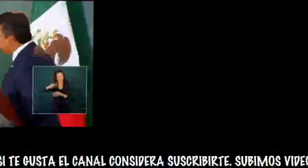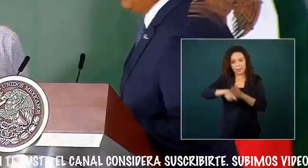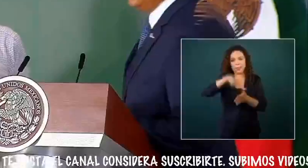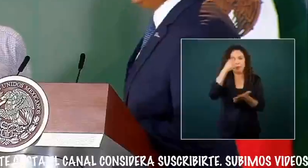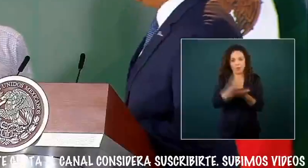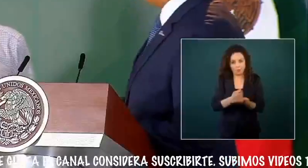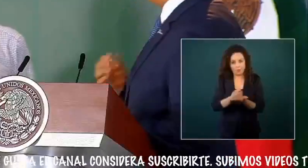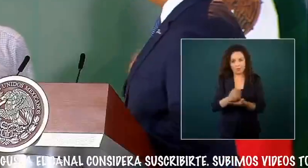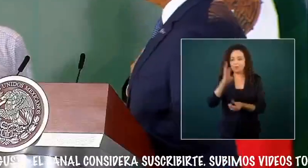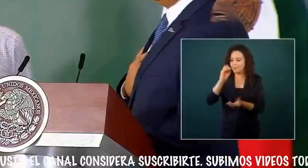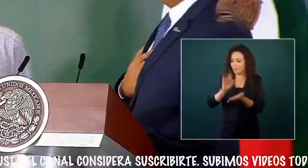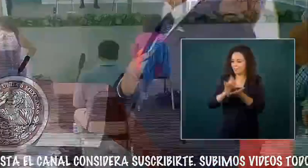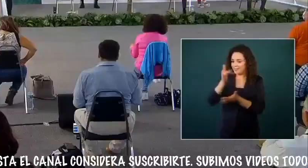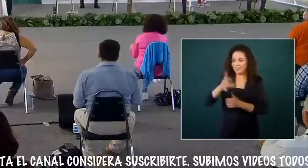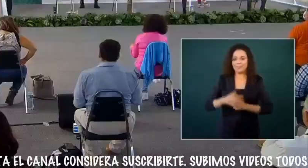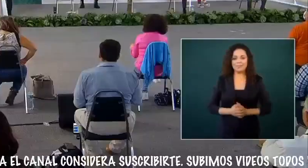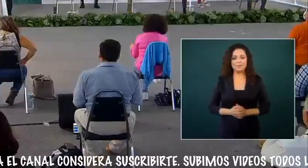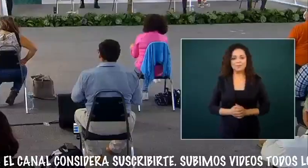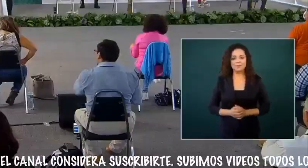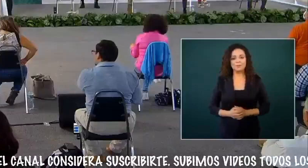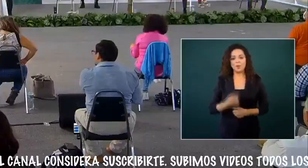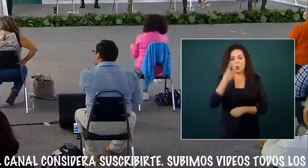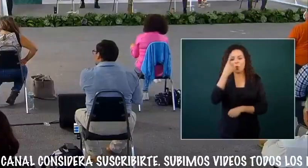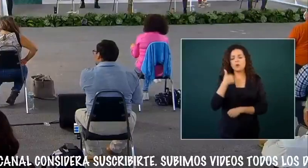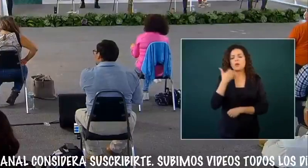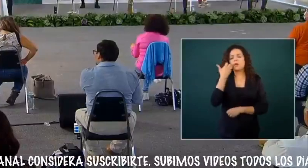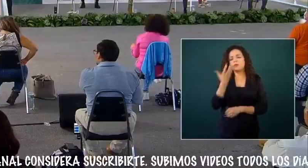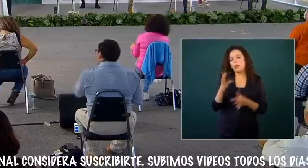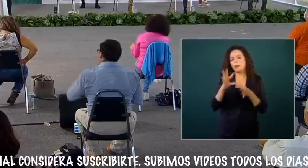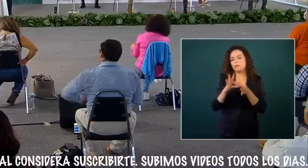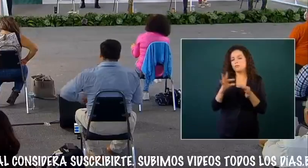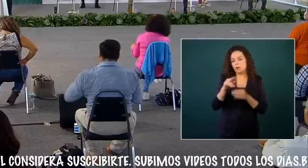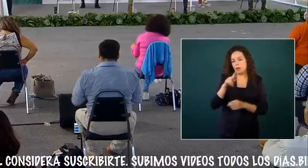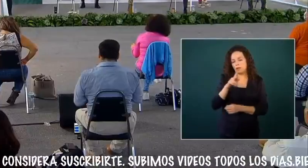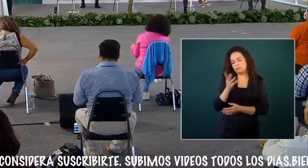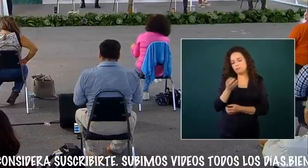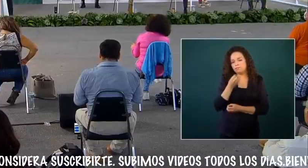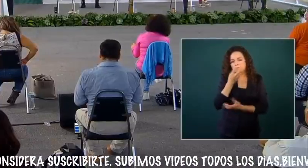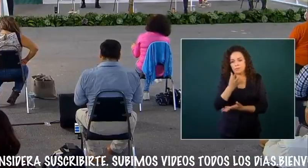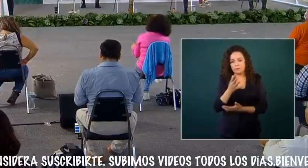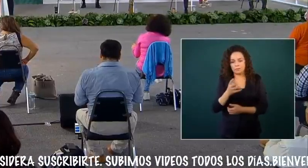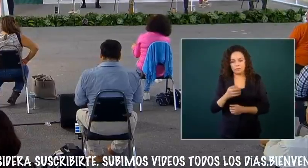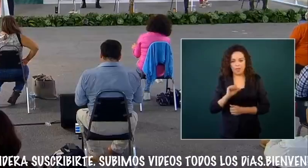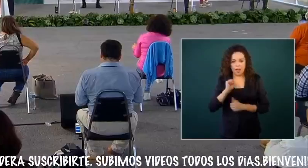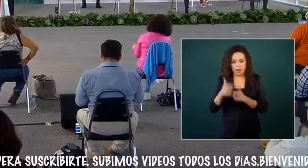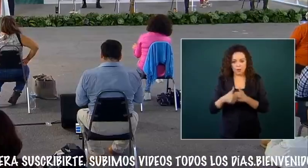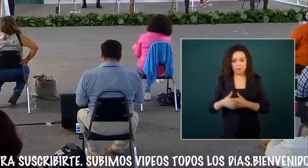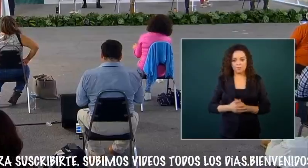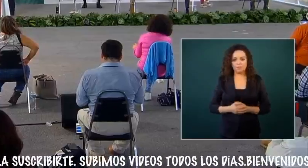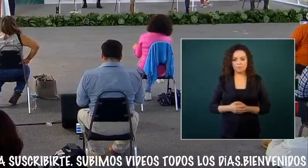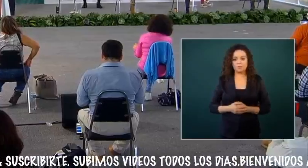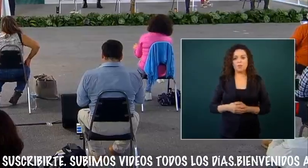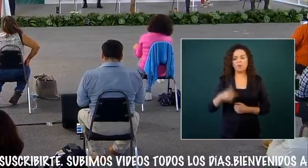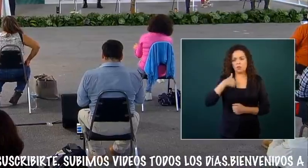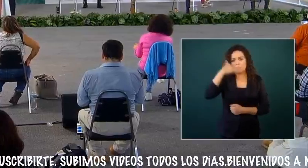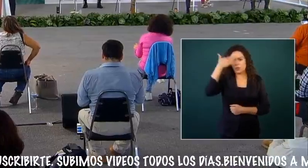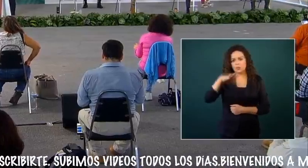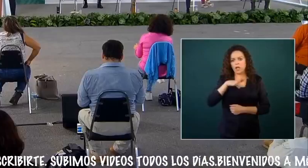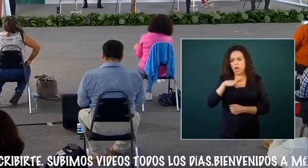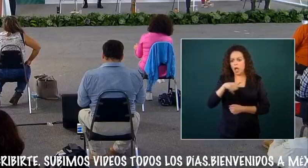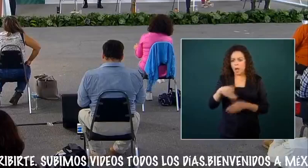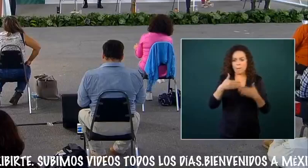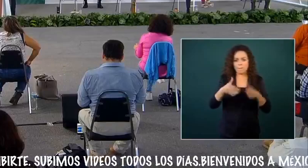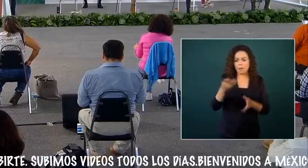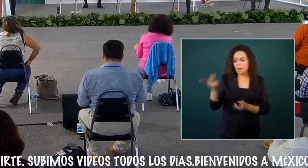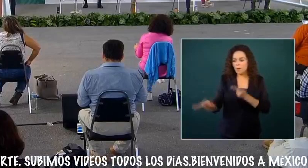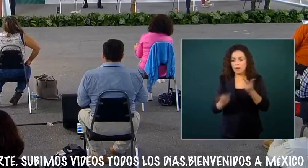y señor presidente que no más quisiera hacer un comentario si bien es cierto que tendremos una etapa lista de preguntas y respuestas pedirle que